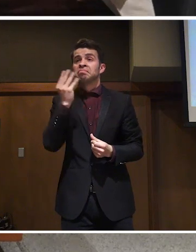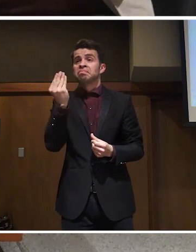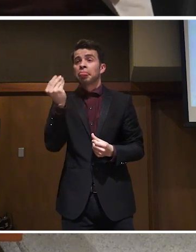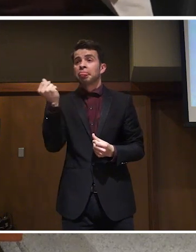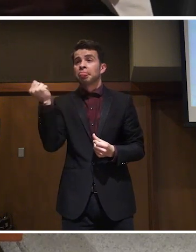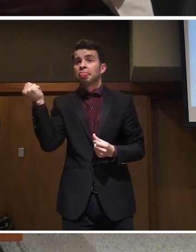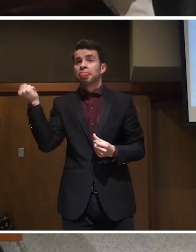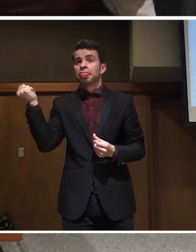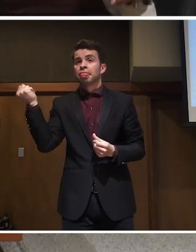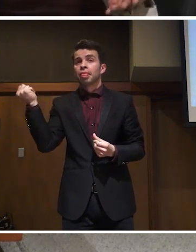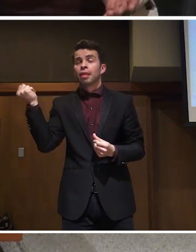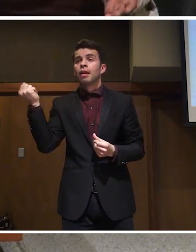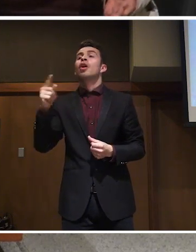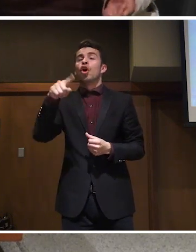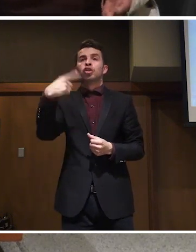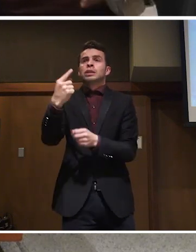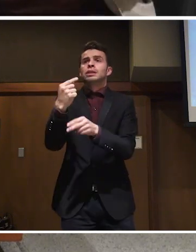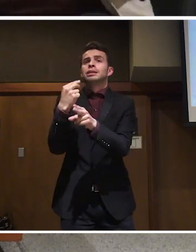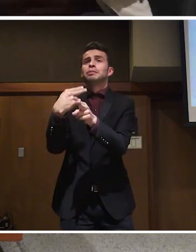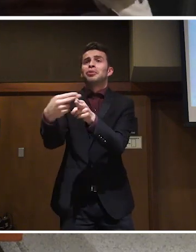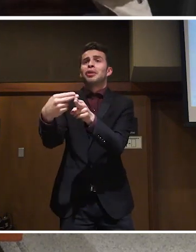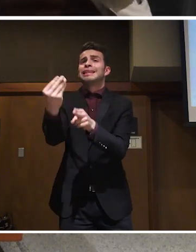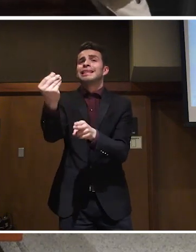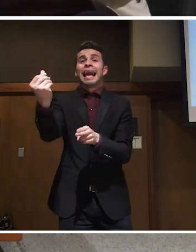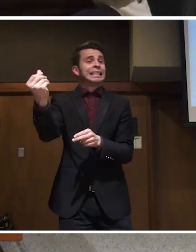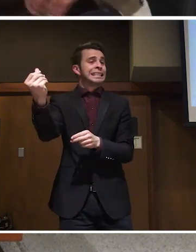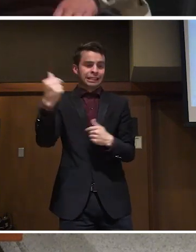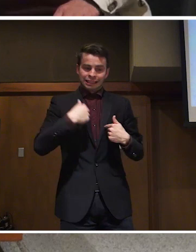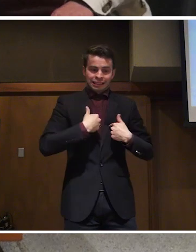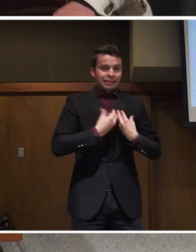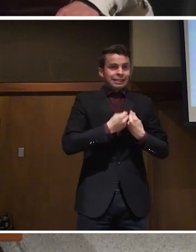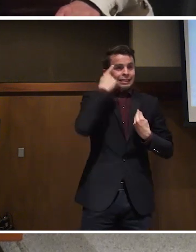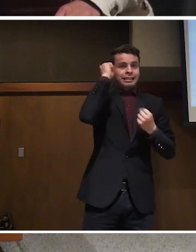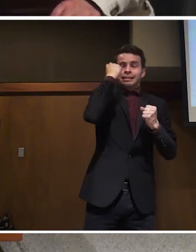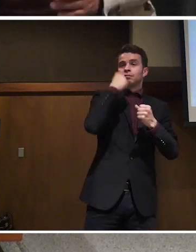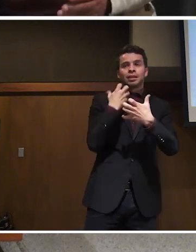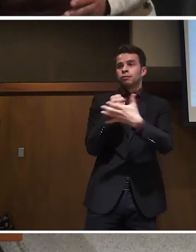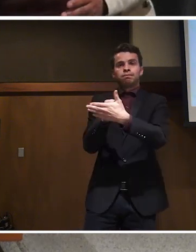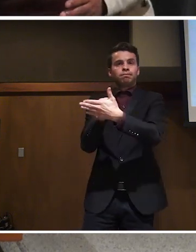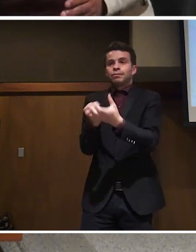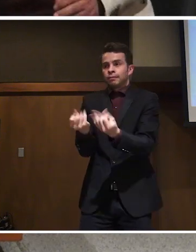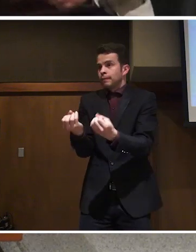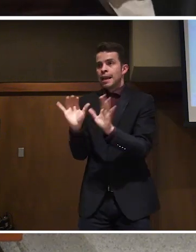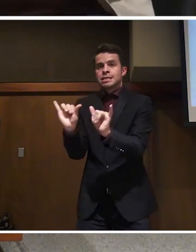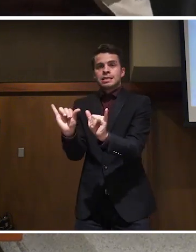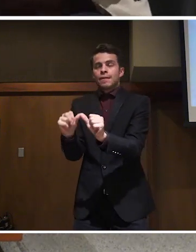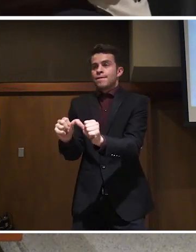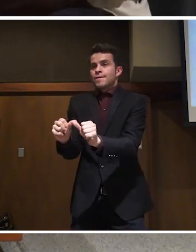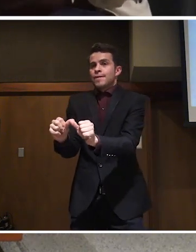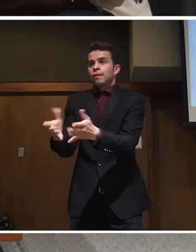Entonces, todo lo que pueda hacerse para preservar esas manifestaciones culturales y